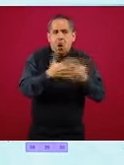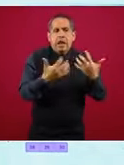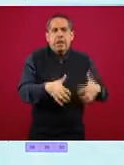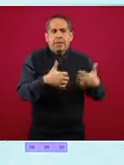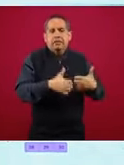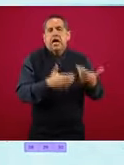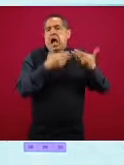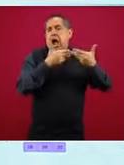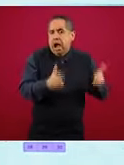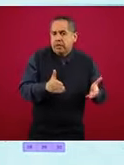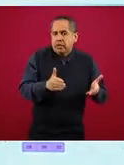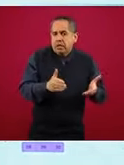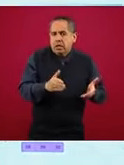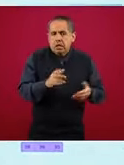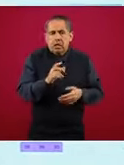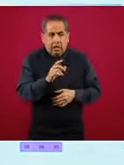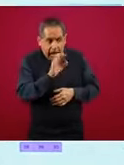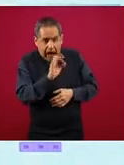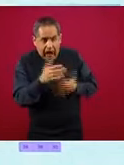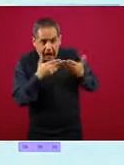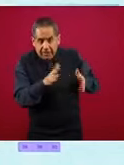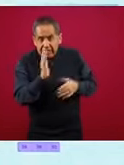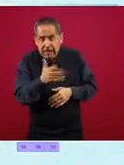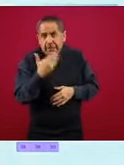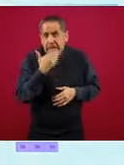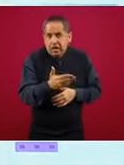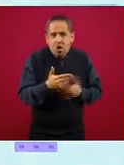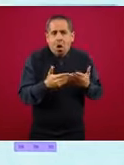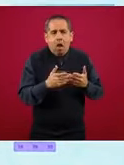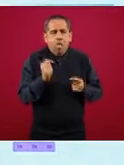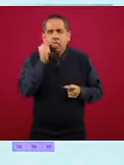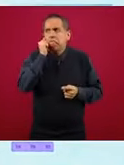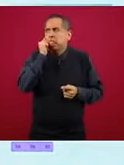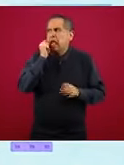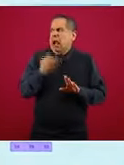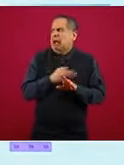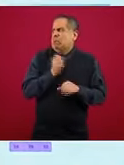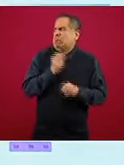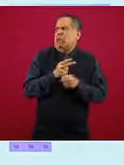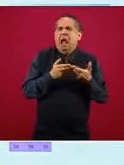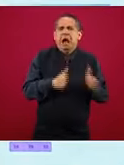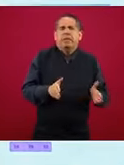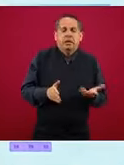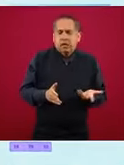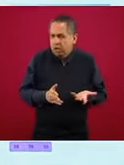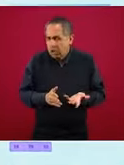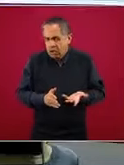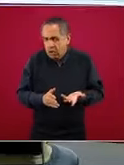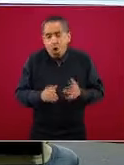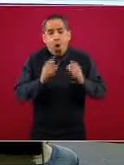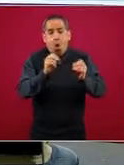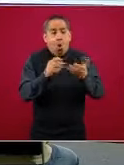si abrieron o no cuando les correspondía. Y en caso de que sí les correspondiera y abrieron,